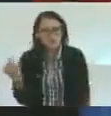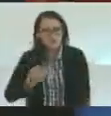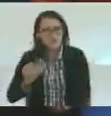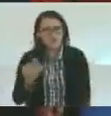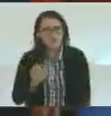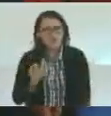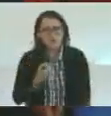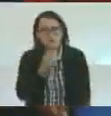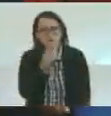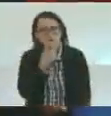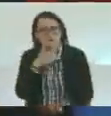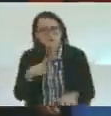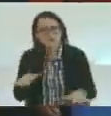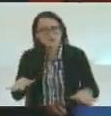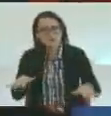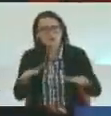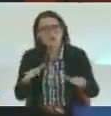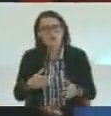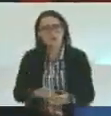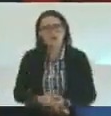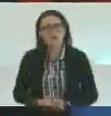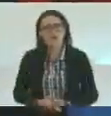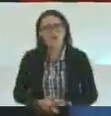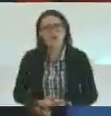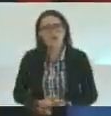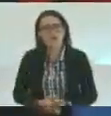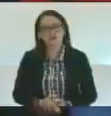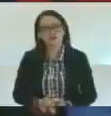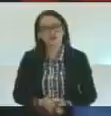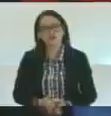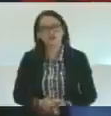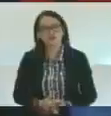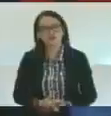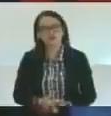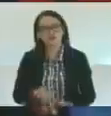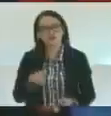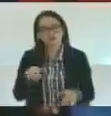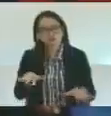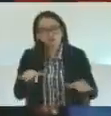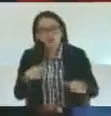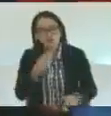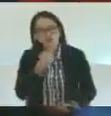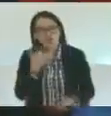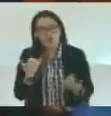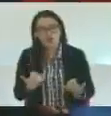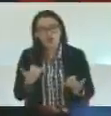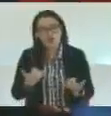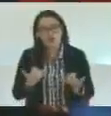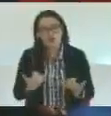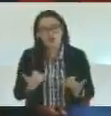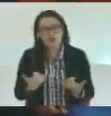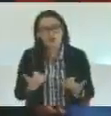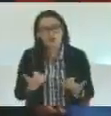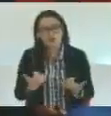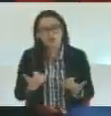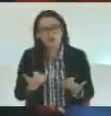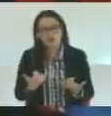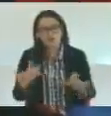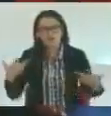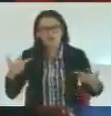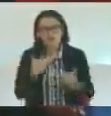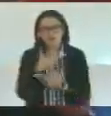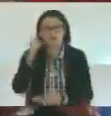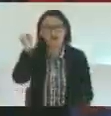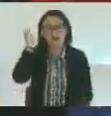más hermosos que he estado en mi vida entera. Este acto que hoy estamos para cerrar la